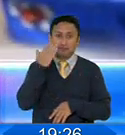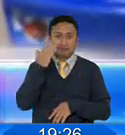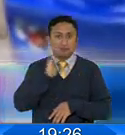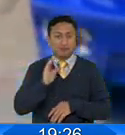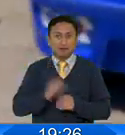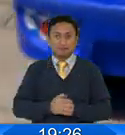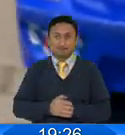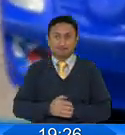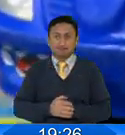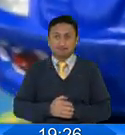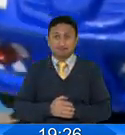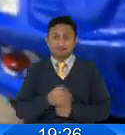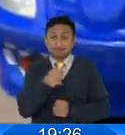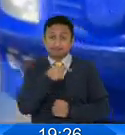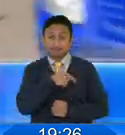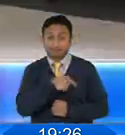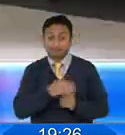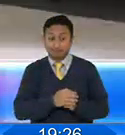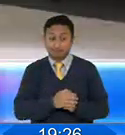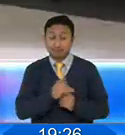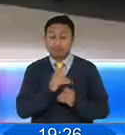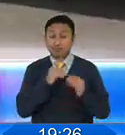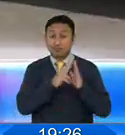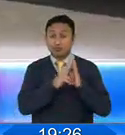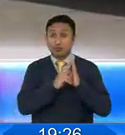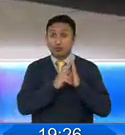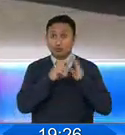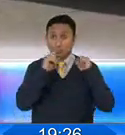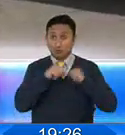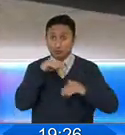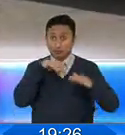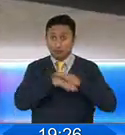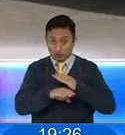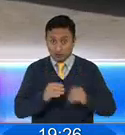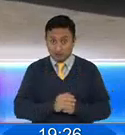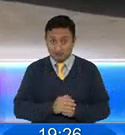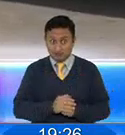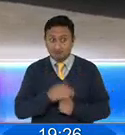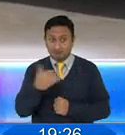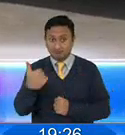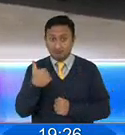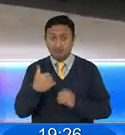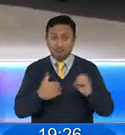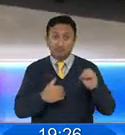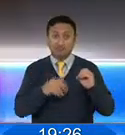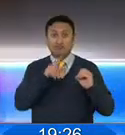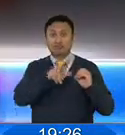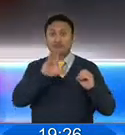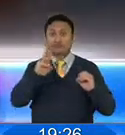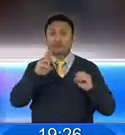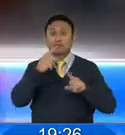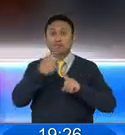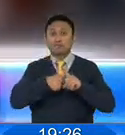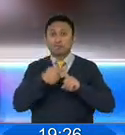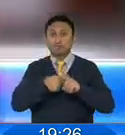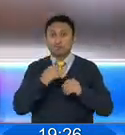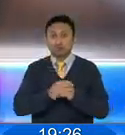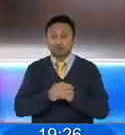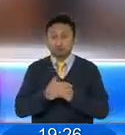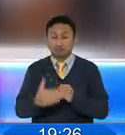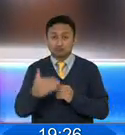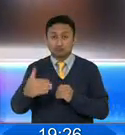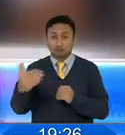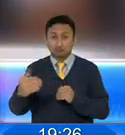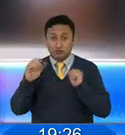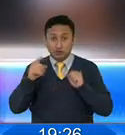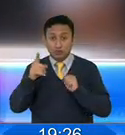precisamente eso porque uno de los requisitos para acogerlos en este lugar es que tengan de 0 a 36 meses pasada esa edad